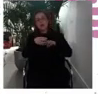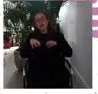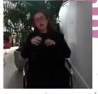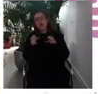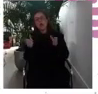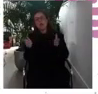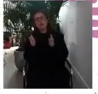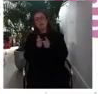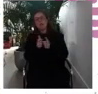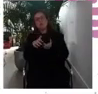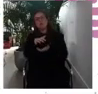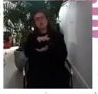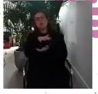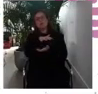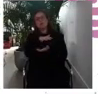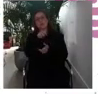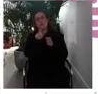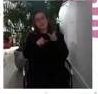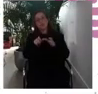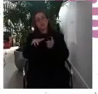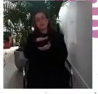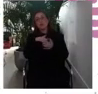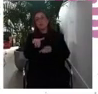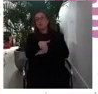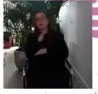de Personas en Situación de Calle.